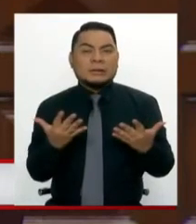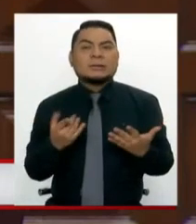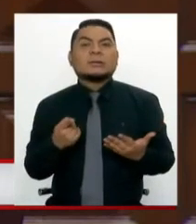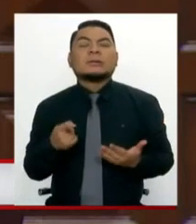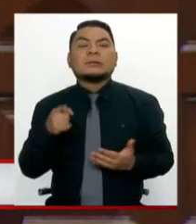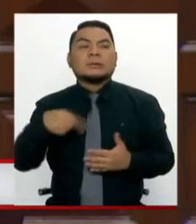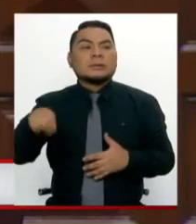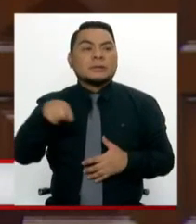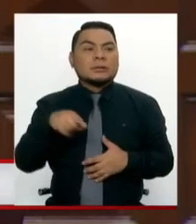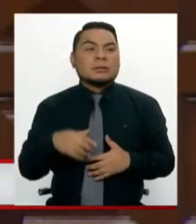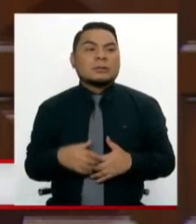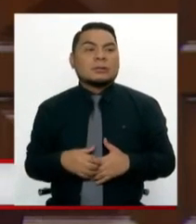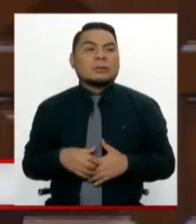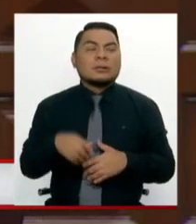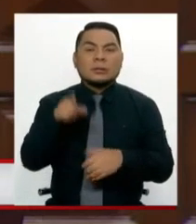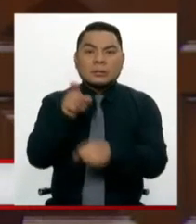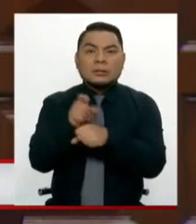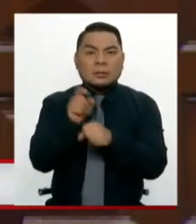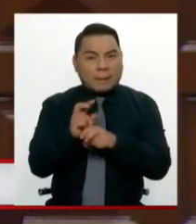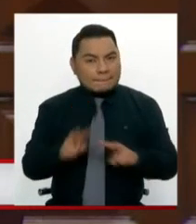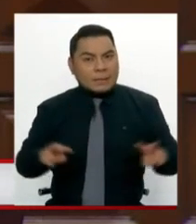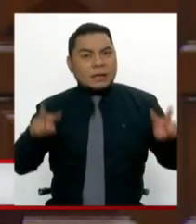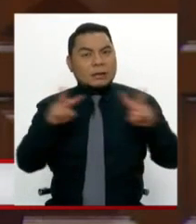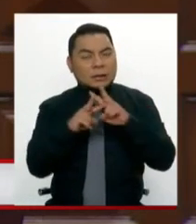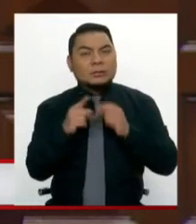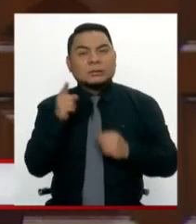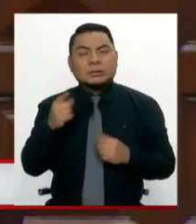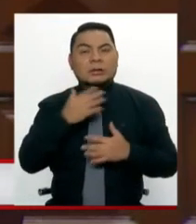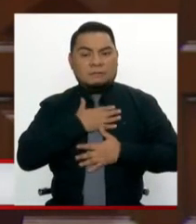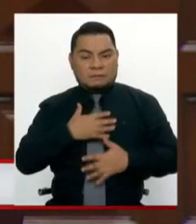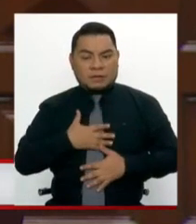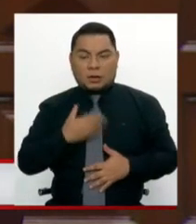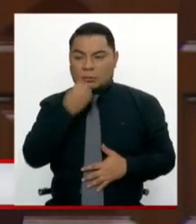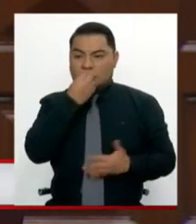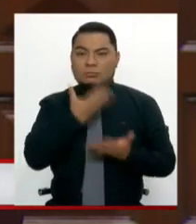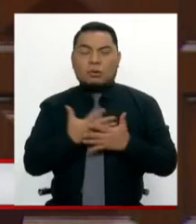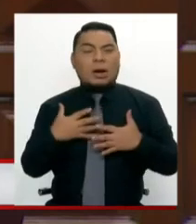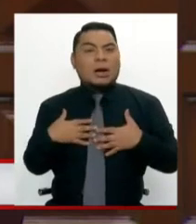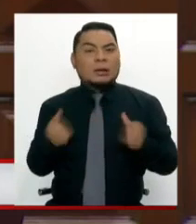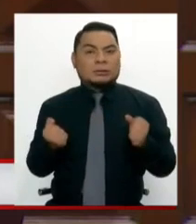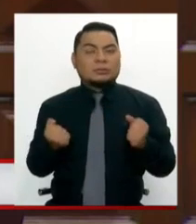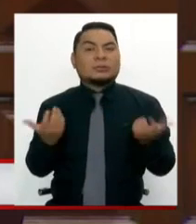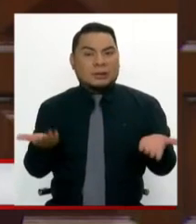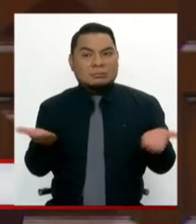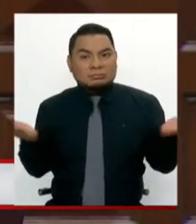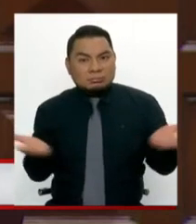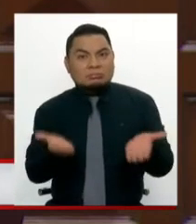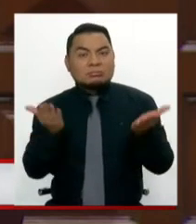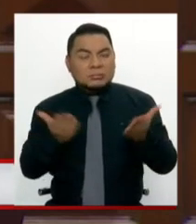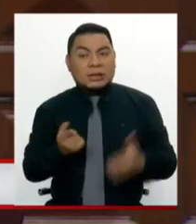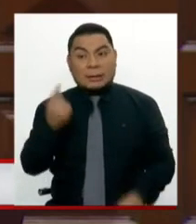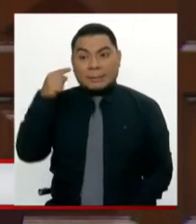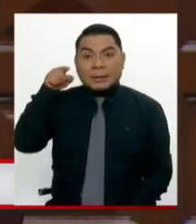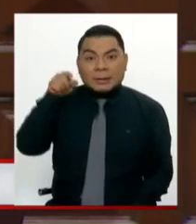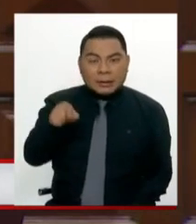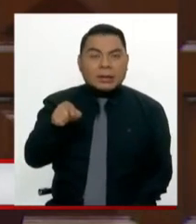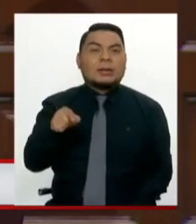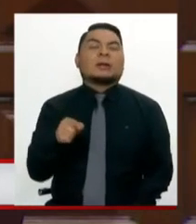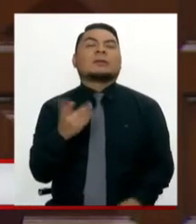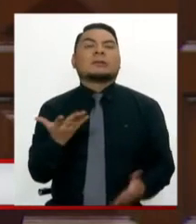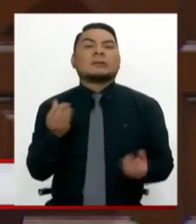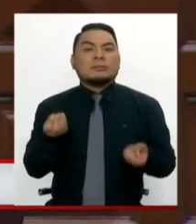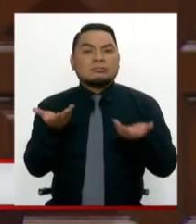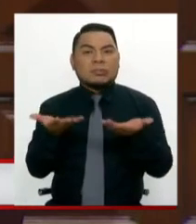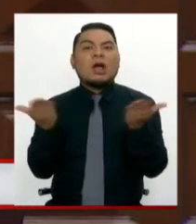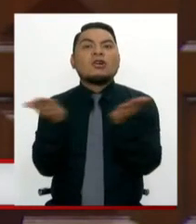sustento de la formación valorativa, física y de buena salud. Para ello también se conformarán